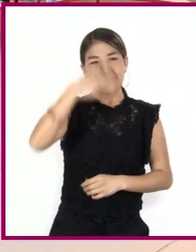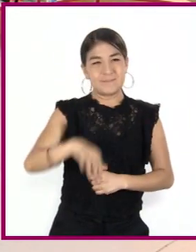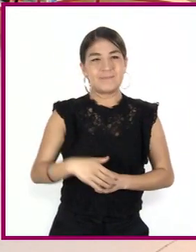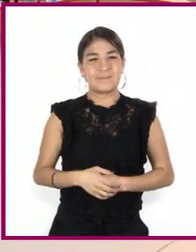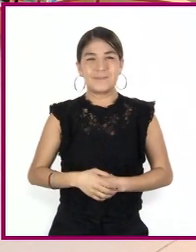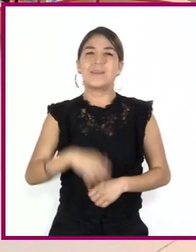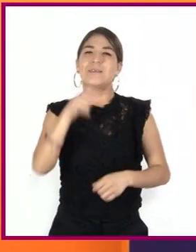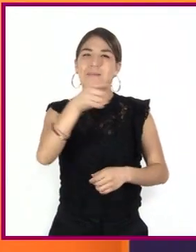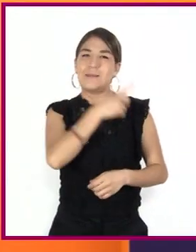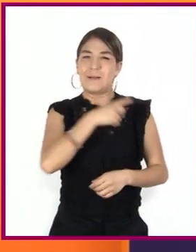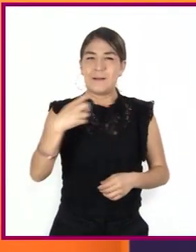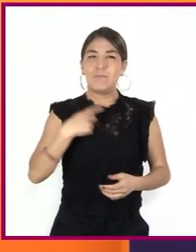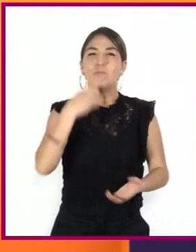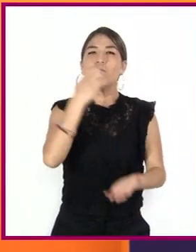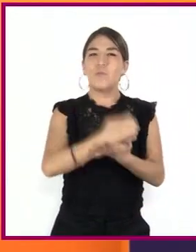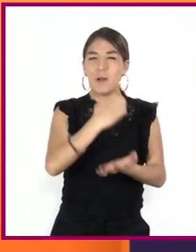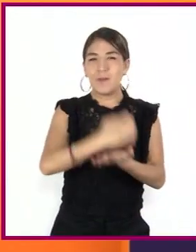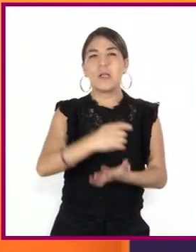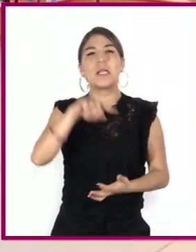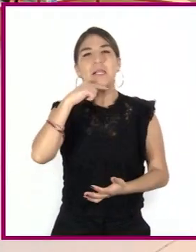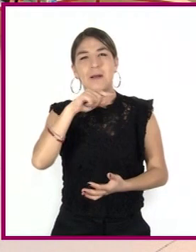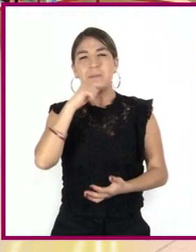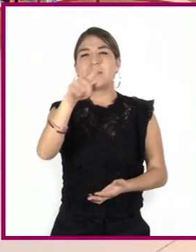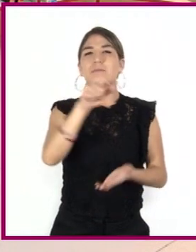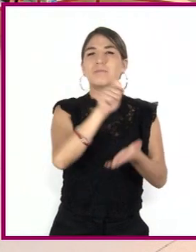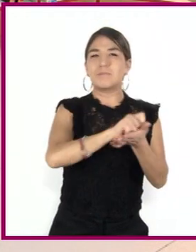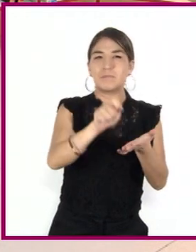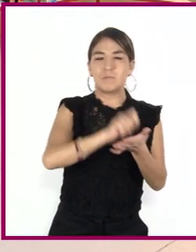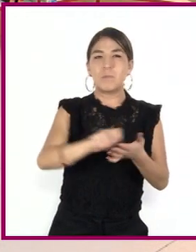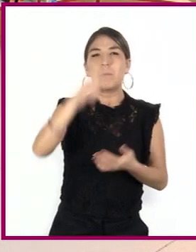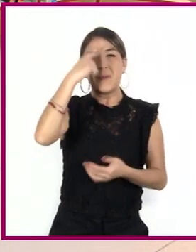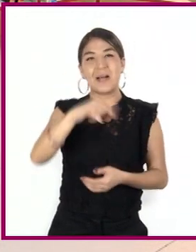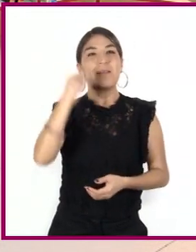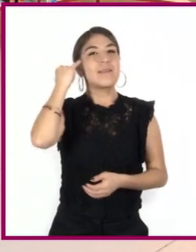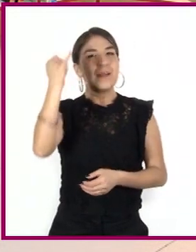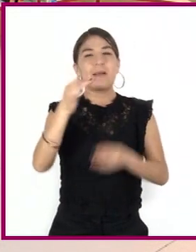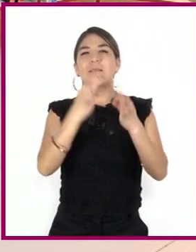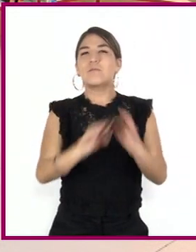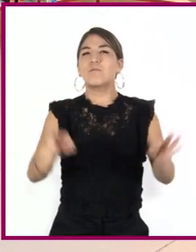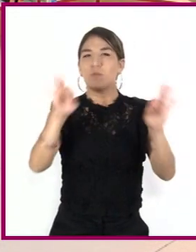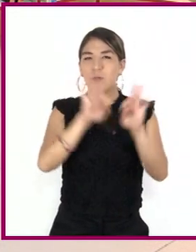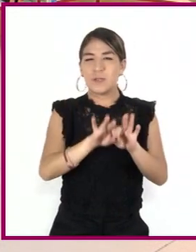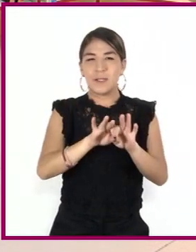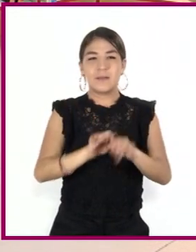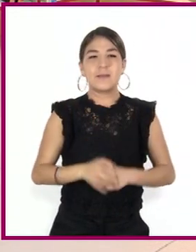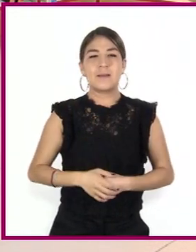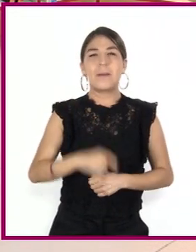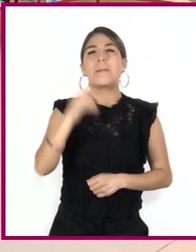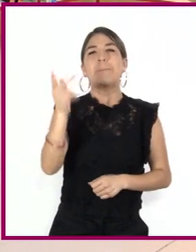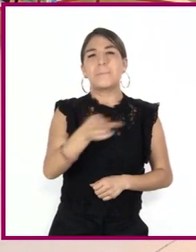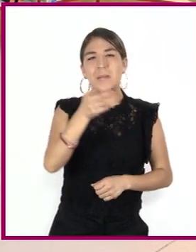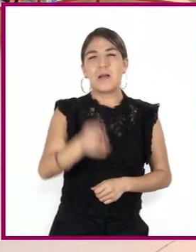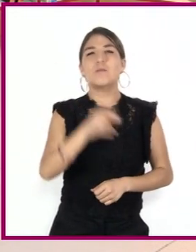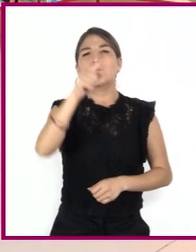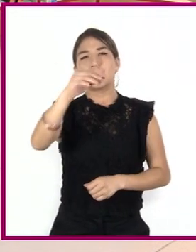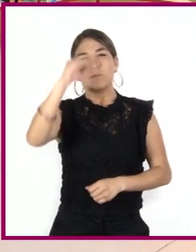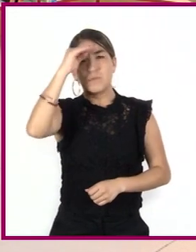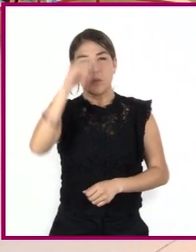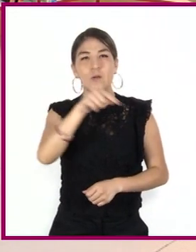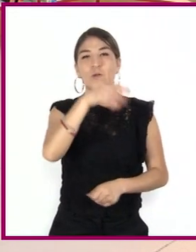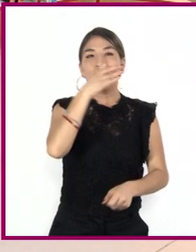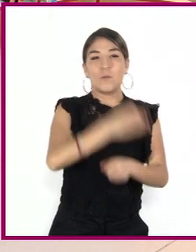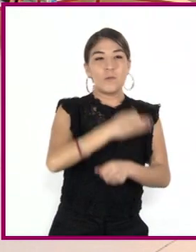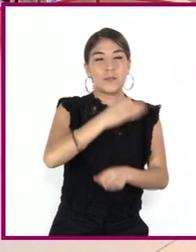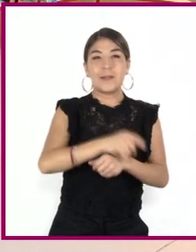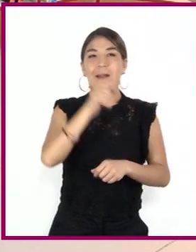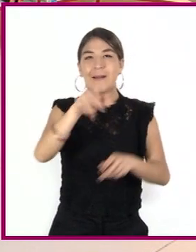tengan a la mano su cuaderno y lápiz o bolígrafo para anotar las ideas principales, preguntas y reflexiones que surjan a